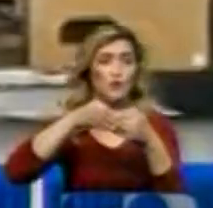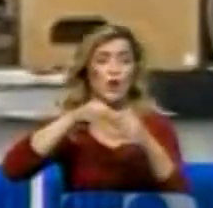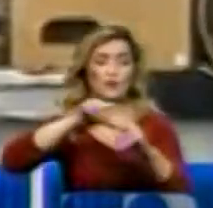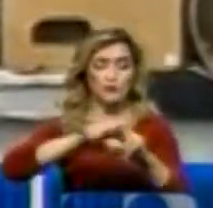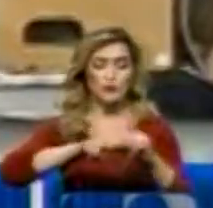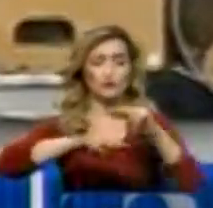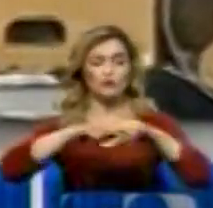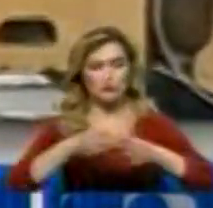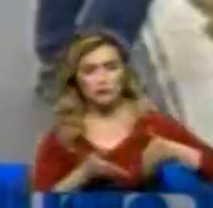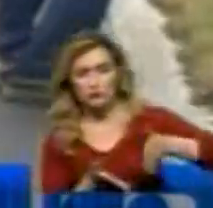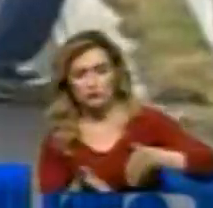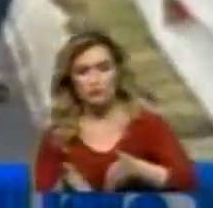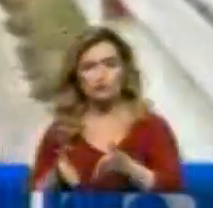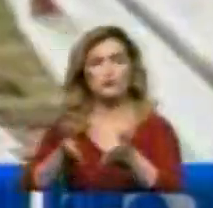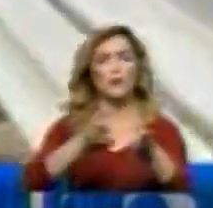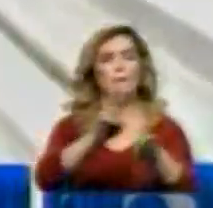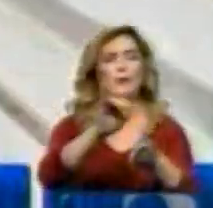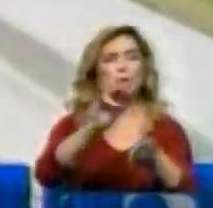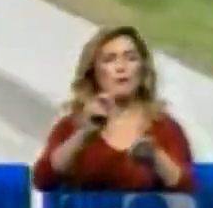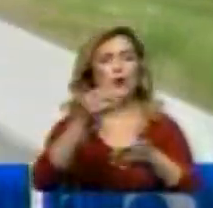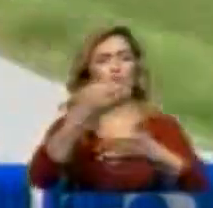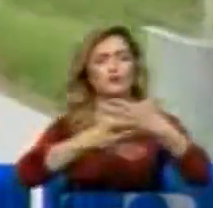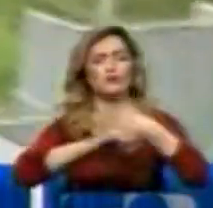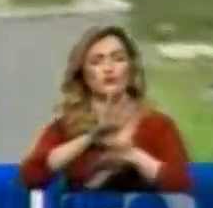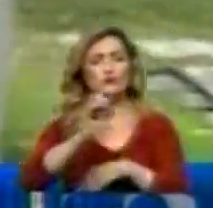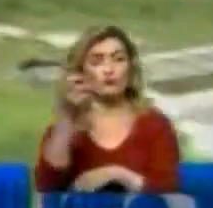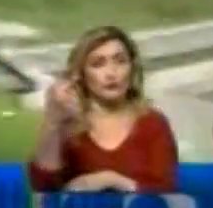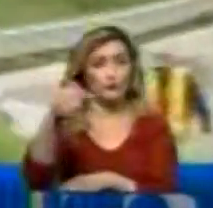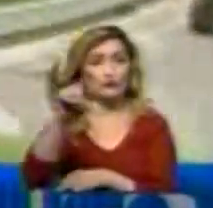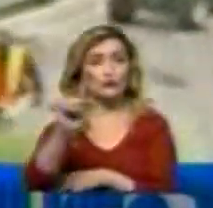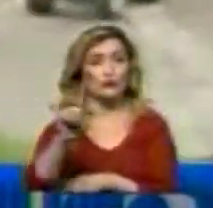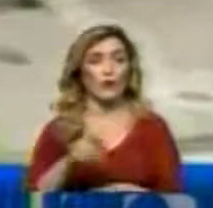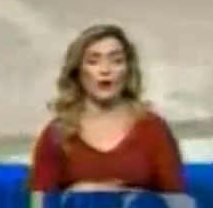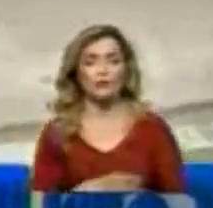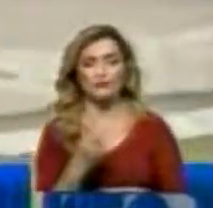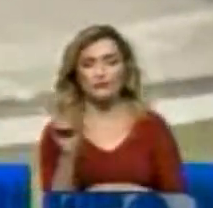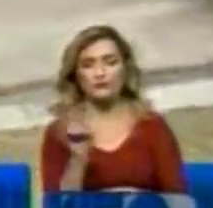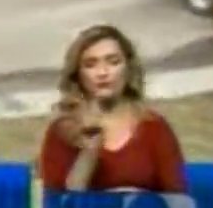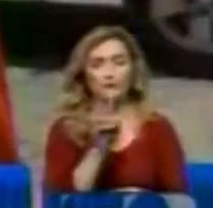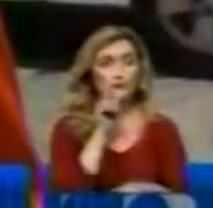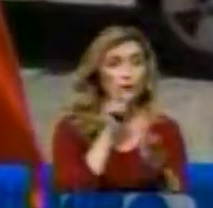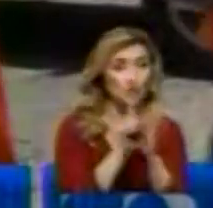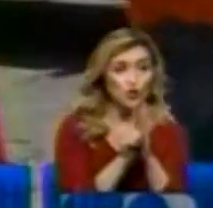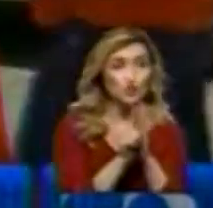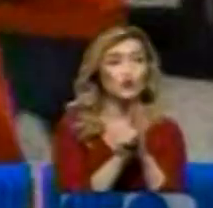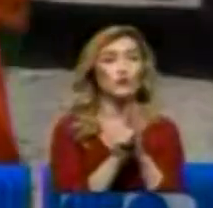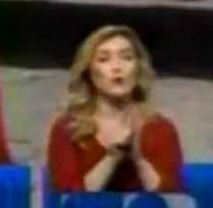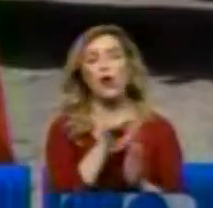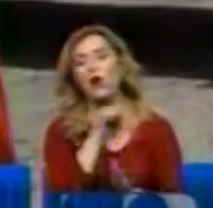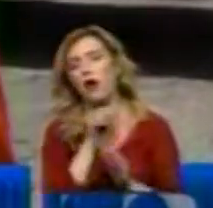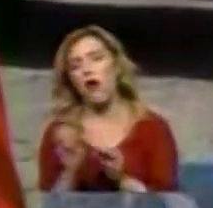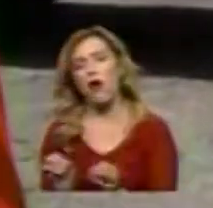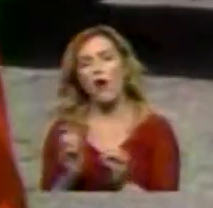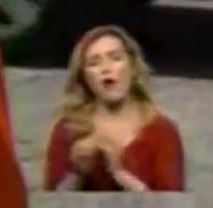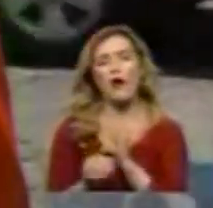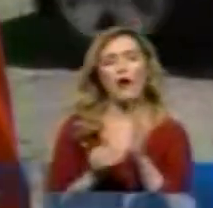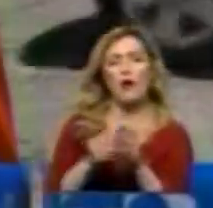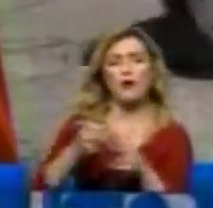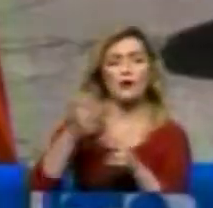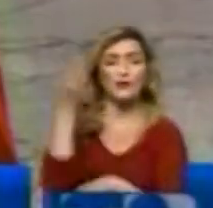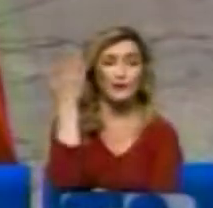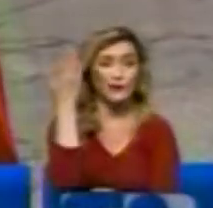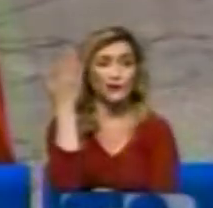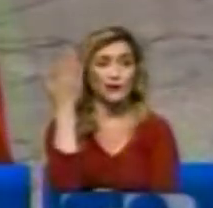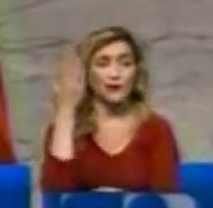ruta viva a 50 millones. Montúfar y Villavicencio pusieron esta denuncia por un presunto delito de delincuencia organizada en contra de los